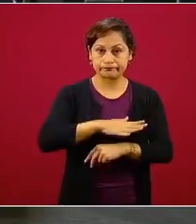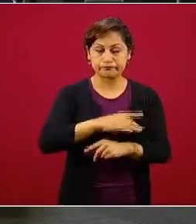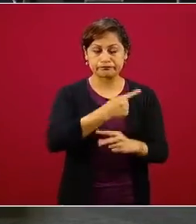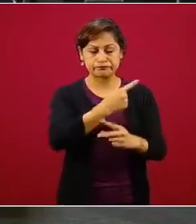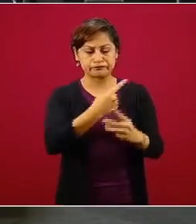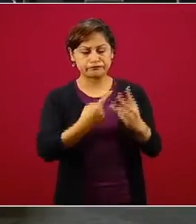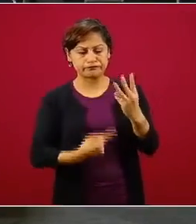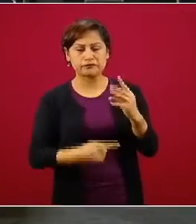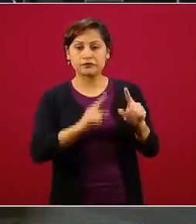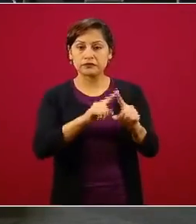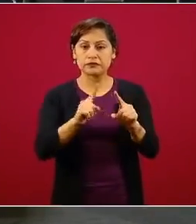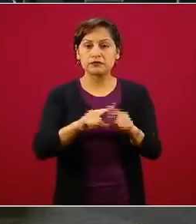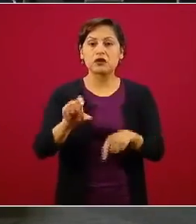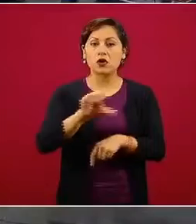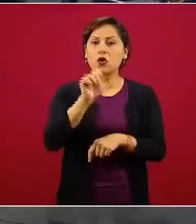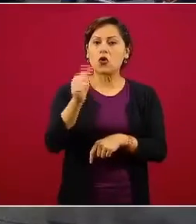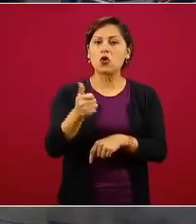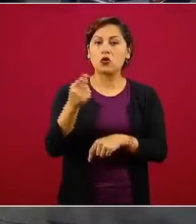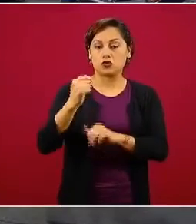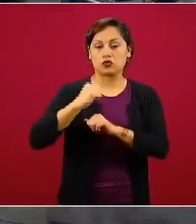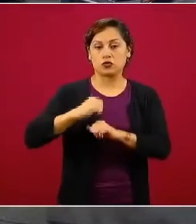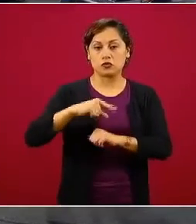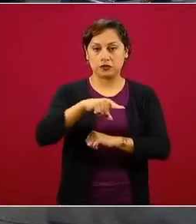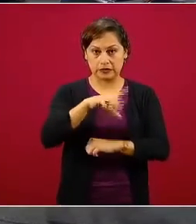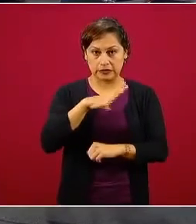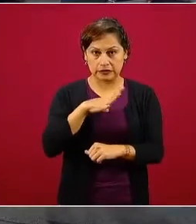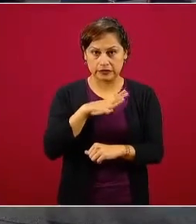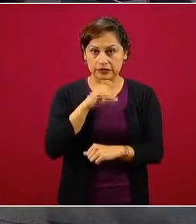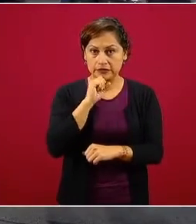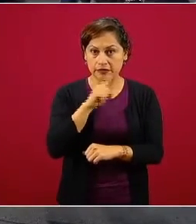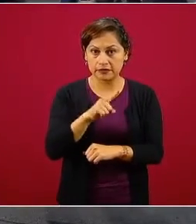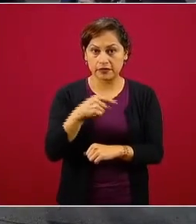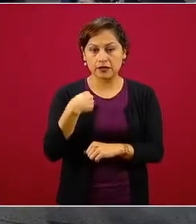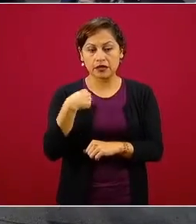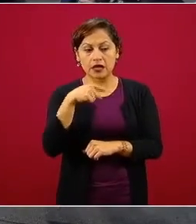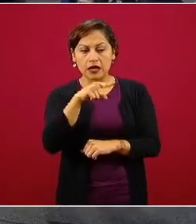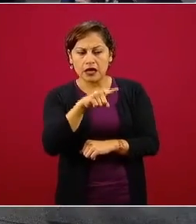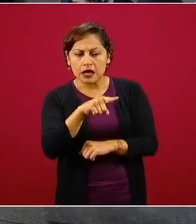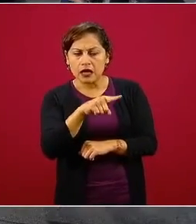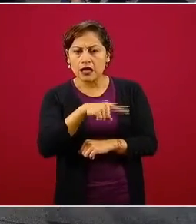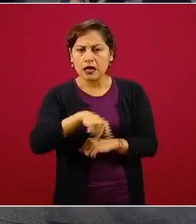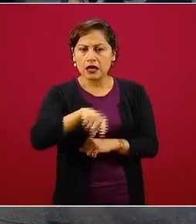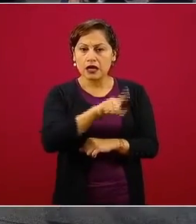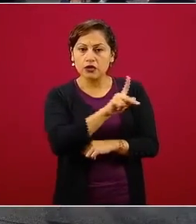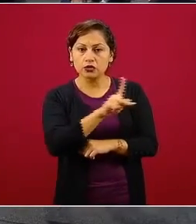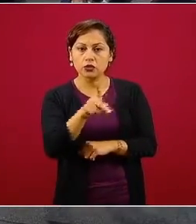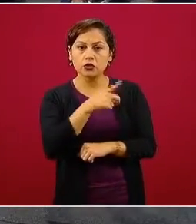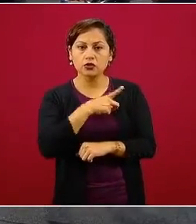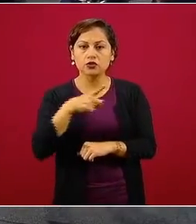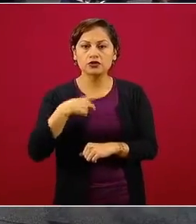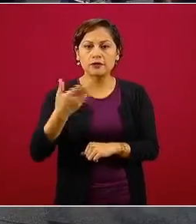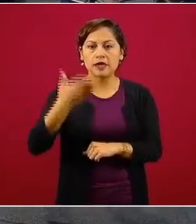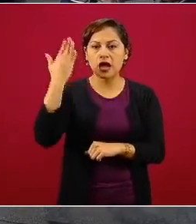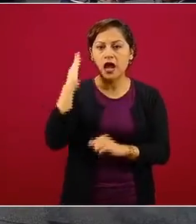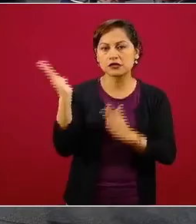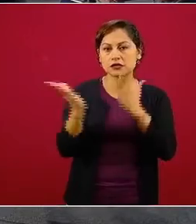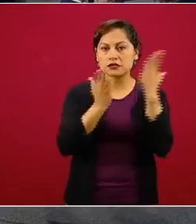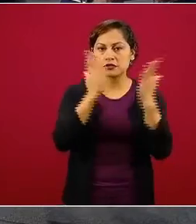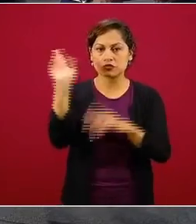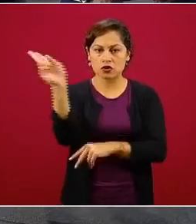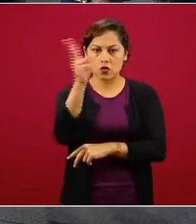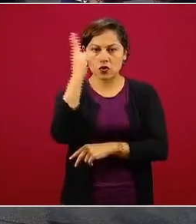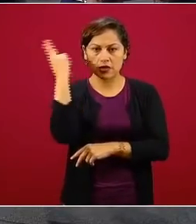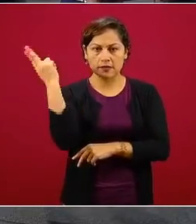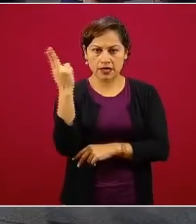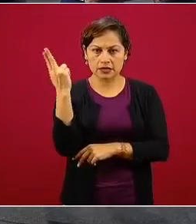bordo también hay otra figura, deben de ser egresados de la de escuelas náuticas y son personas que